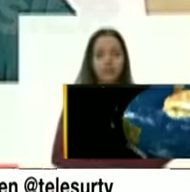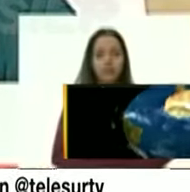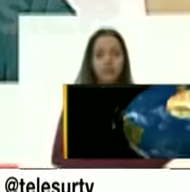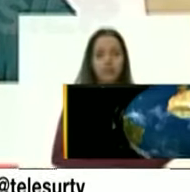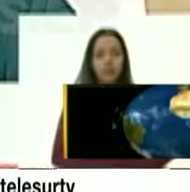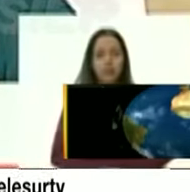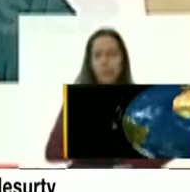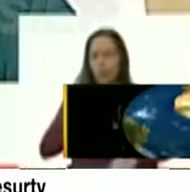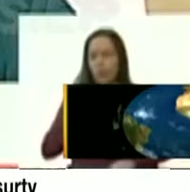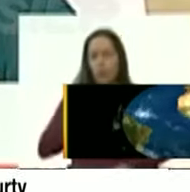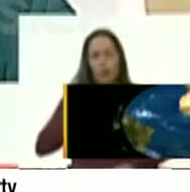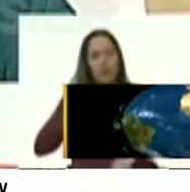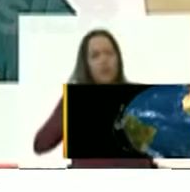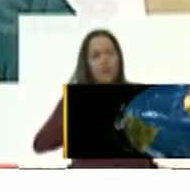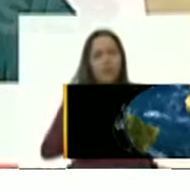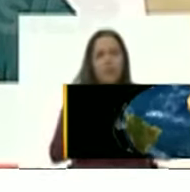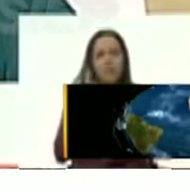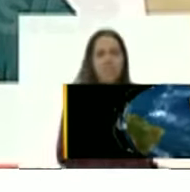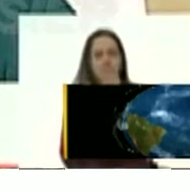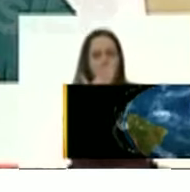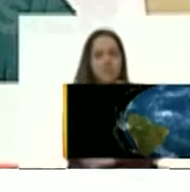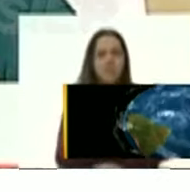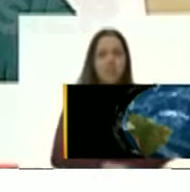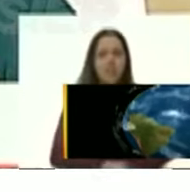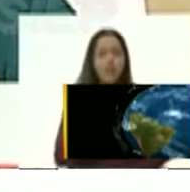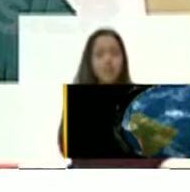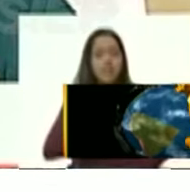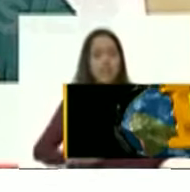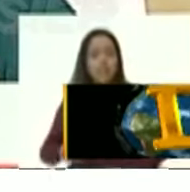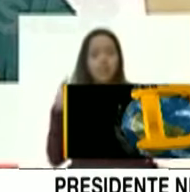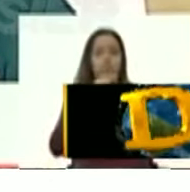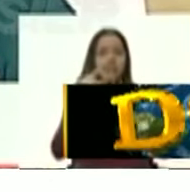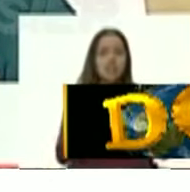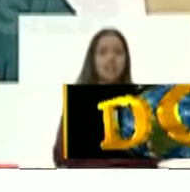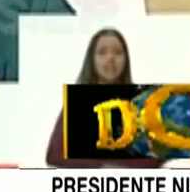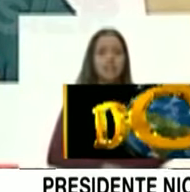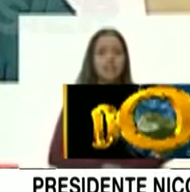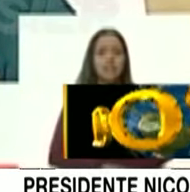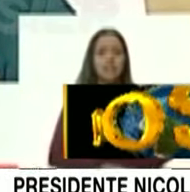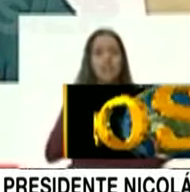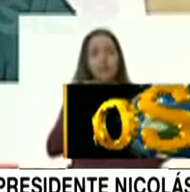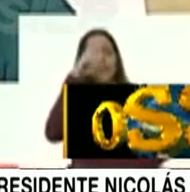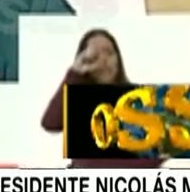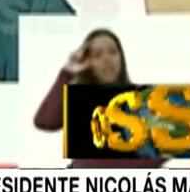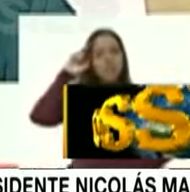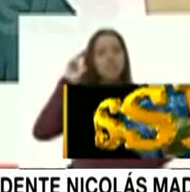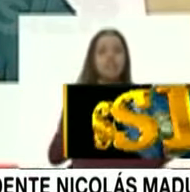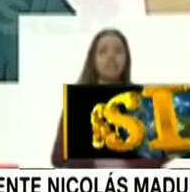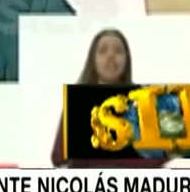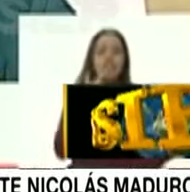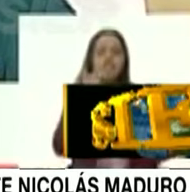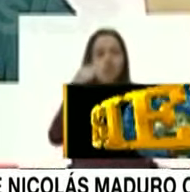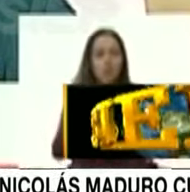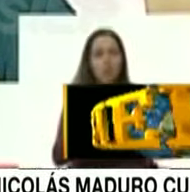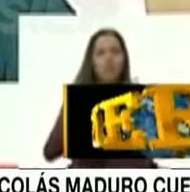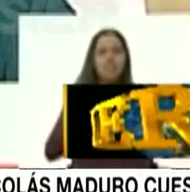en las circunstancias que le toque enfrentar, presidente Mahmoud Abbas, querido canciller, lo digo hoy en este